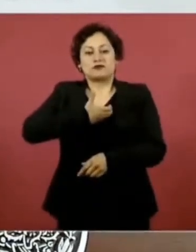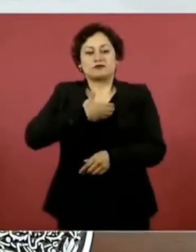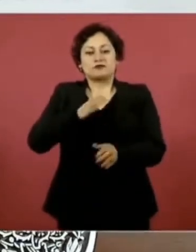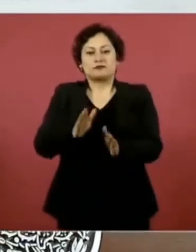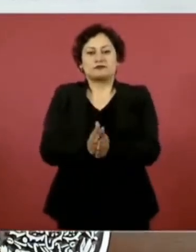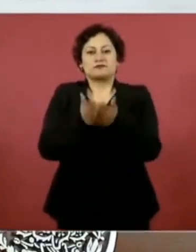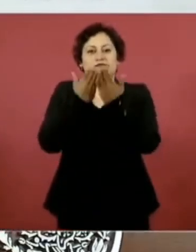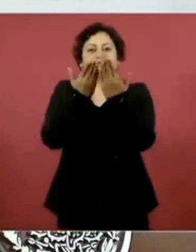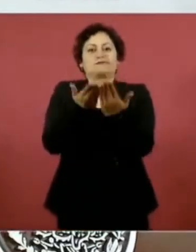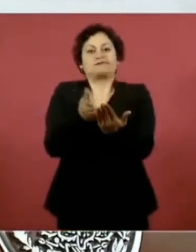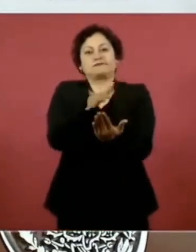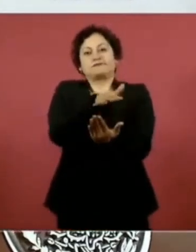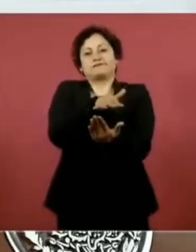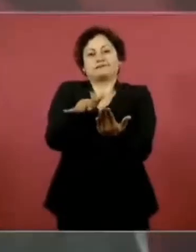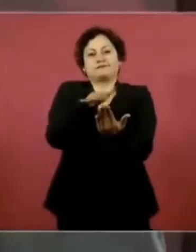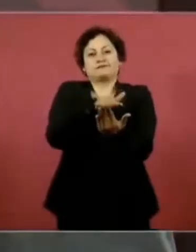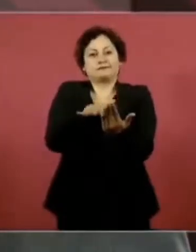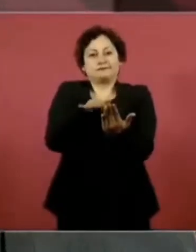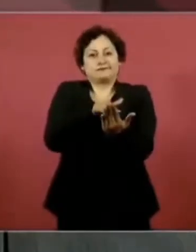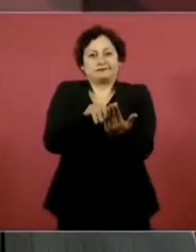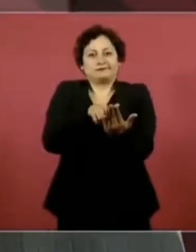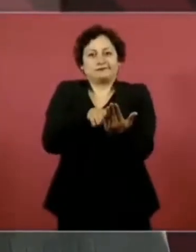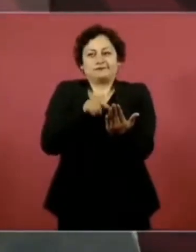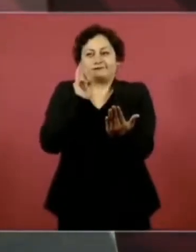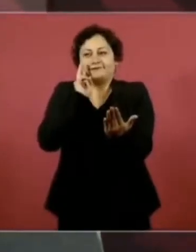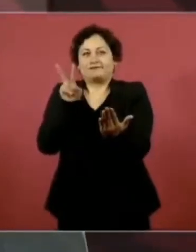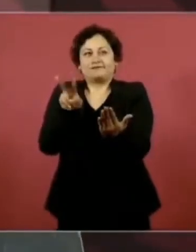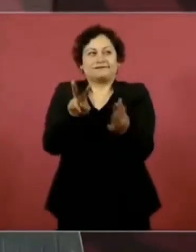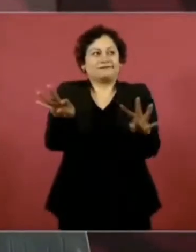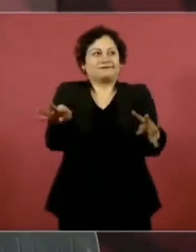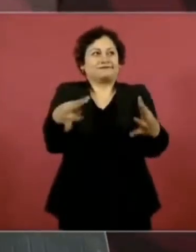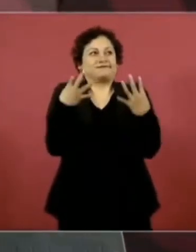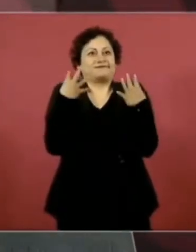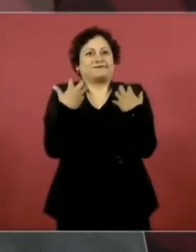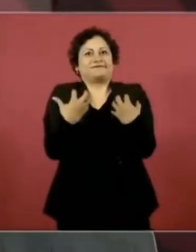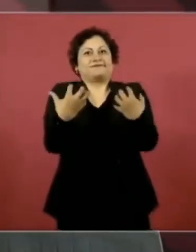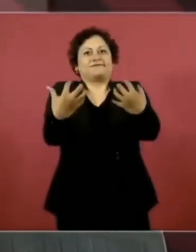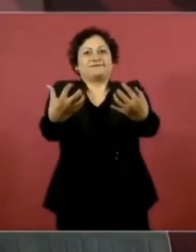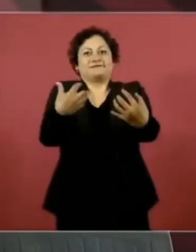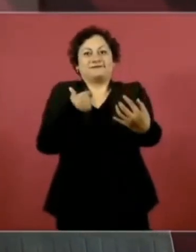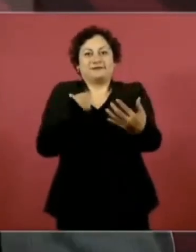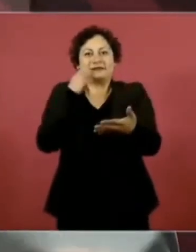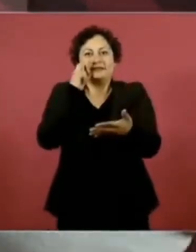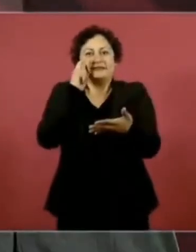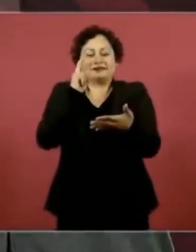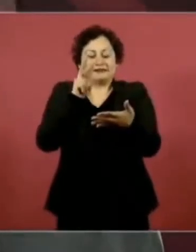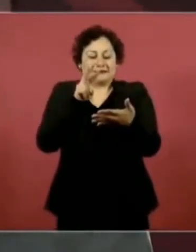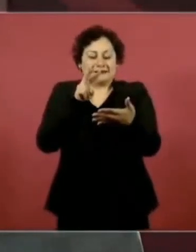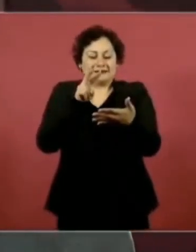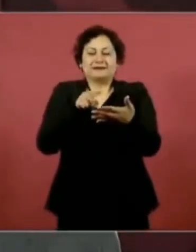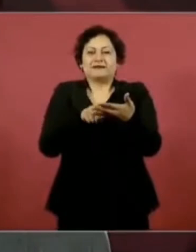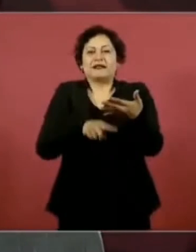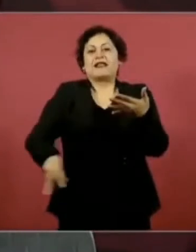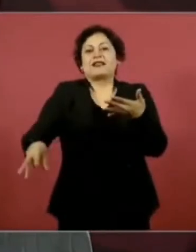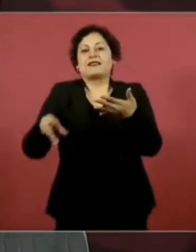este se sale Uno el texto improvisa